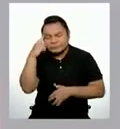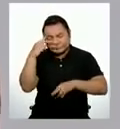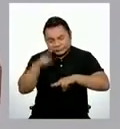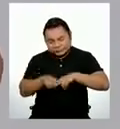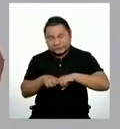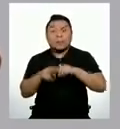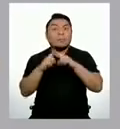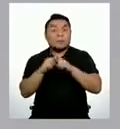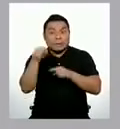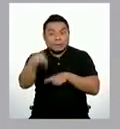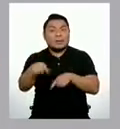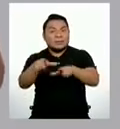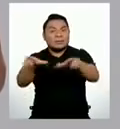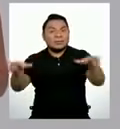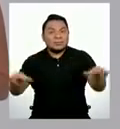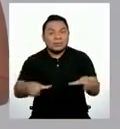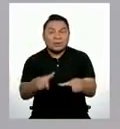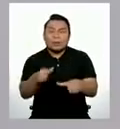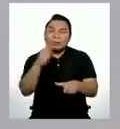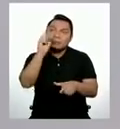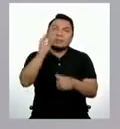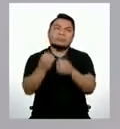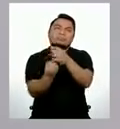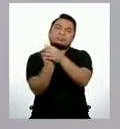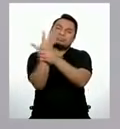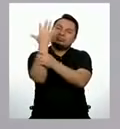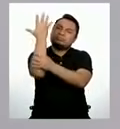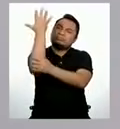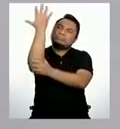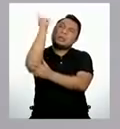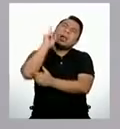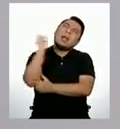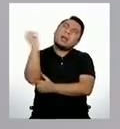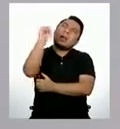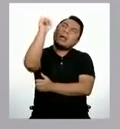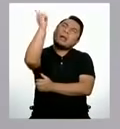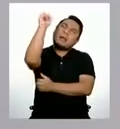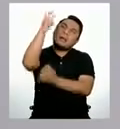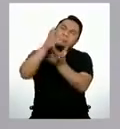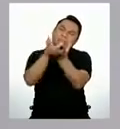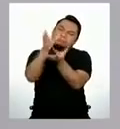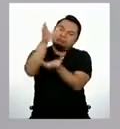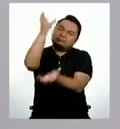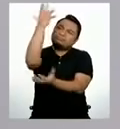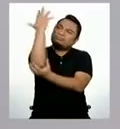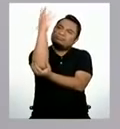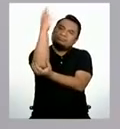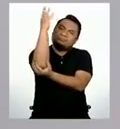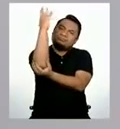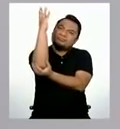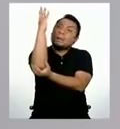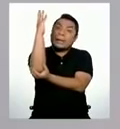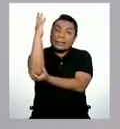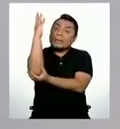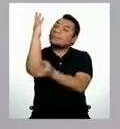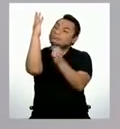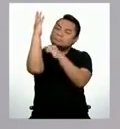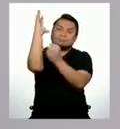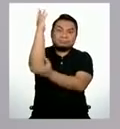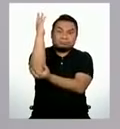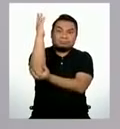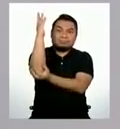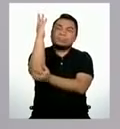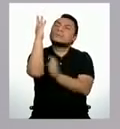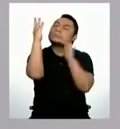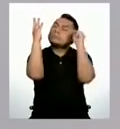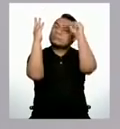ese lugar había un árbol muy, pero muy alto, y su copa frondosa. En ese árbol habitaba